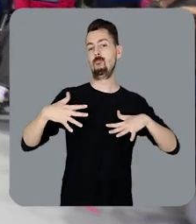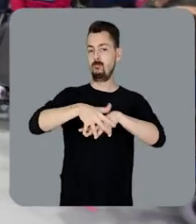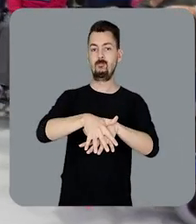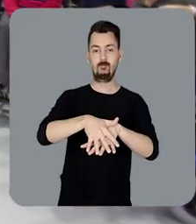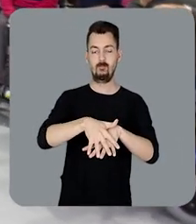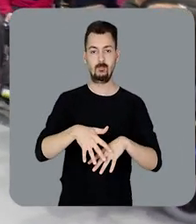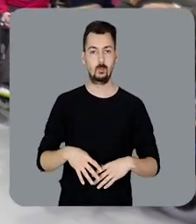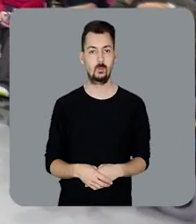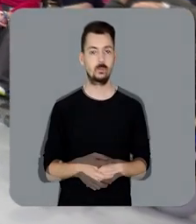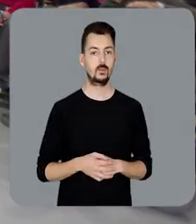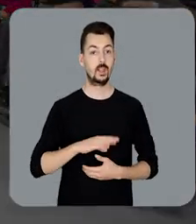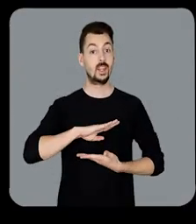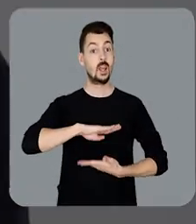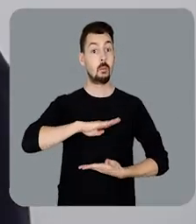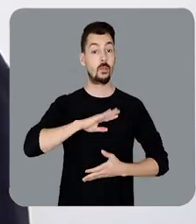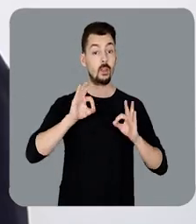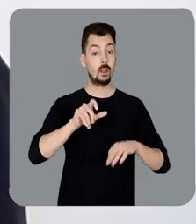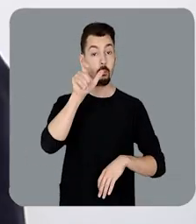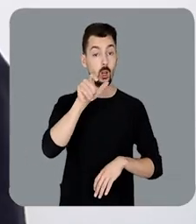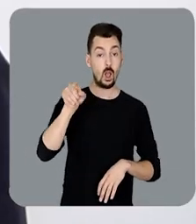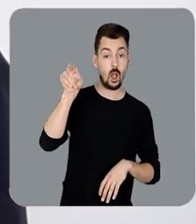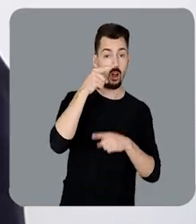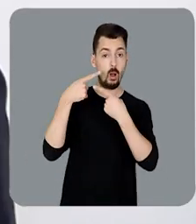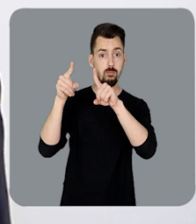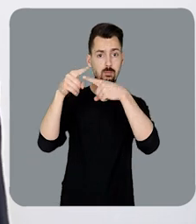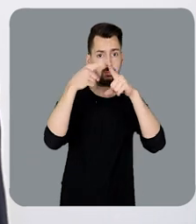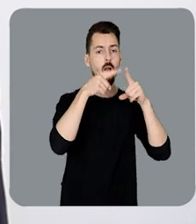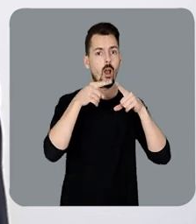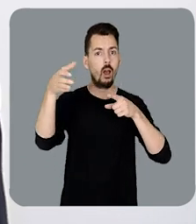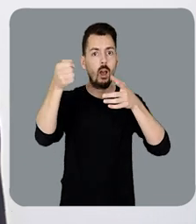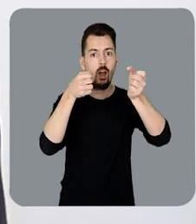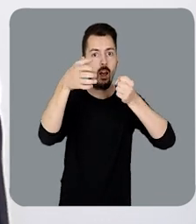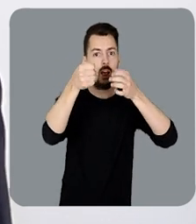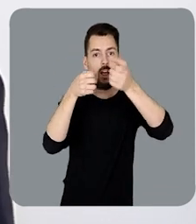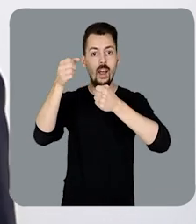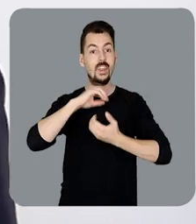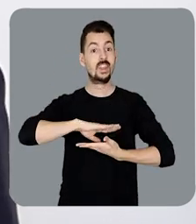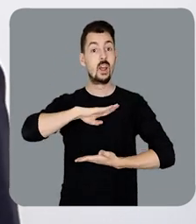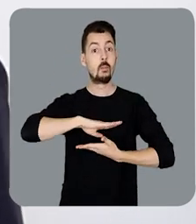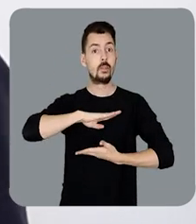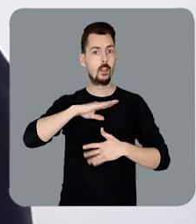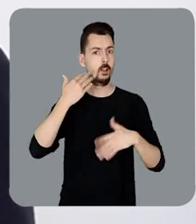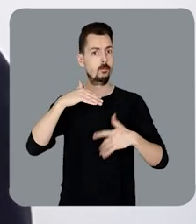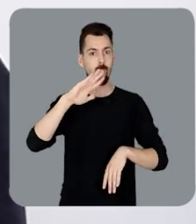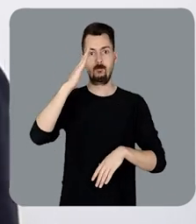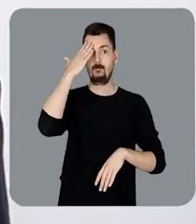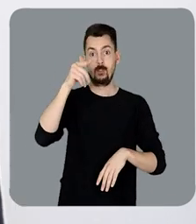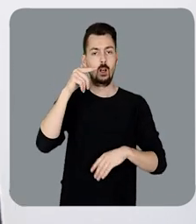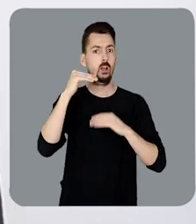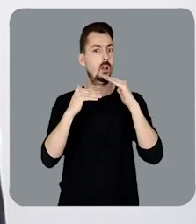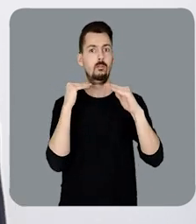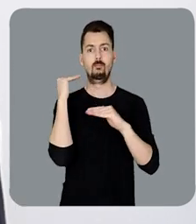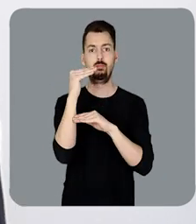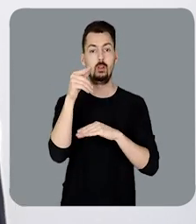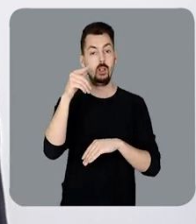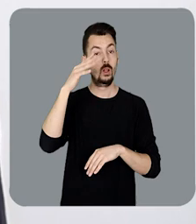dentro de nuestra organización. La capacidad de integrar diferencias, la capacidad de superar